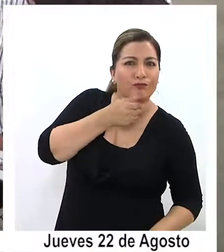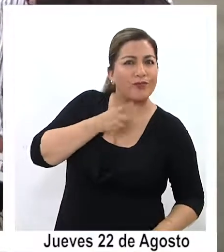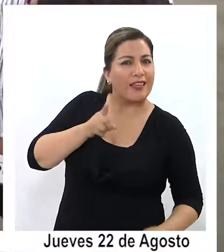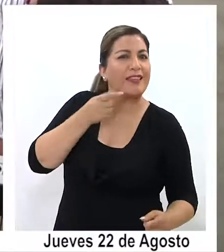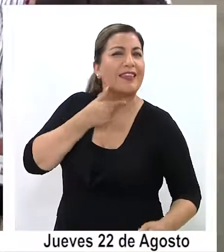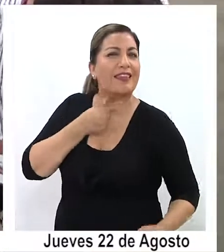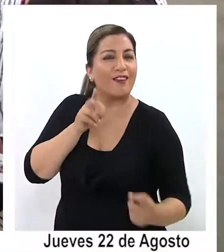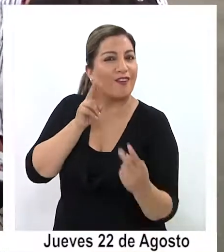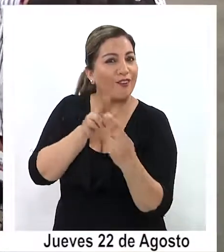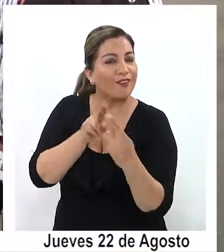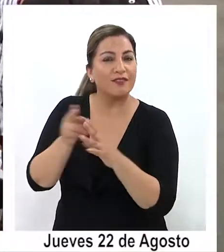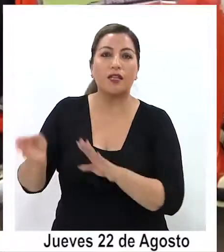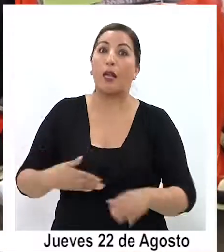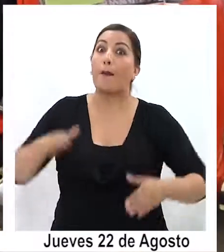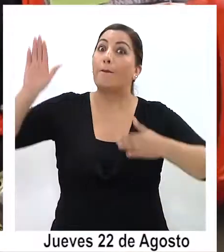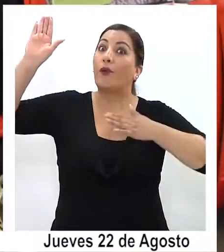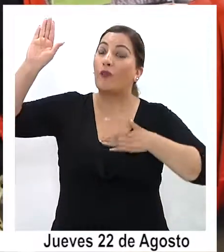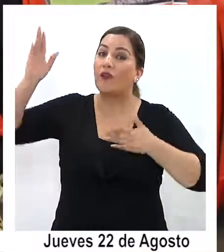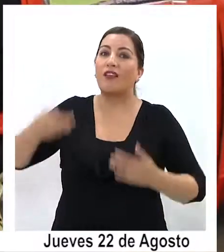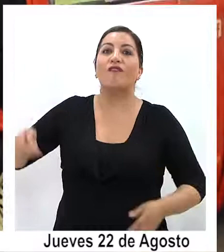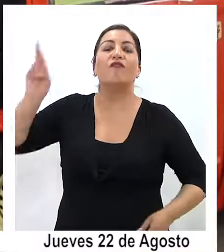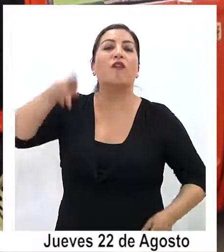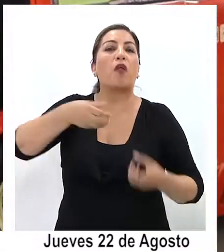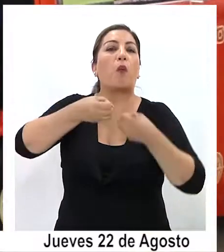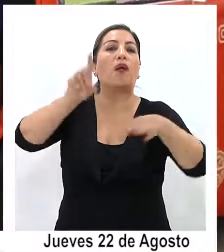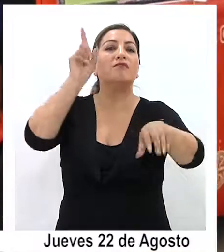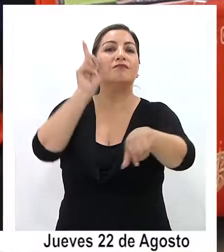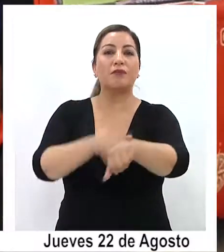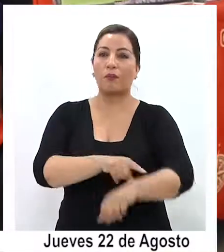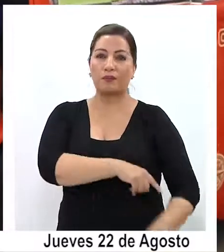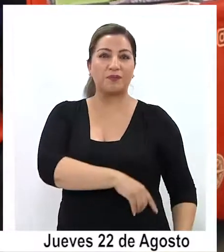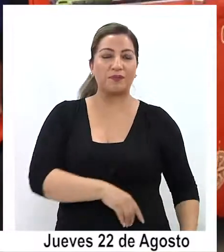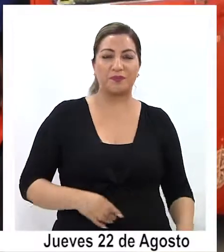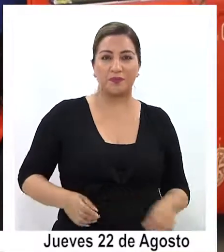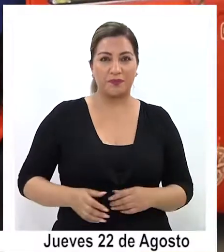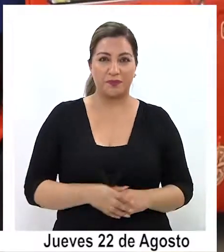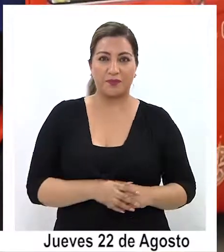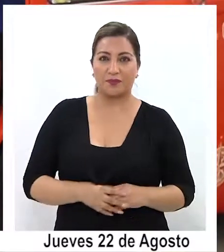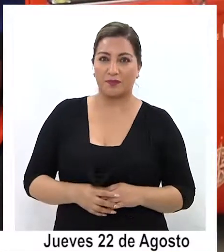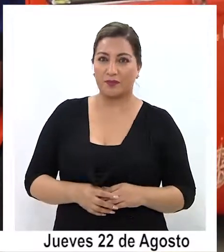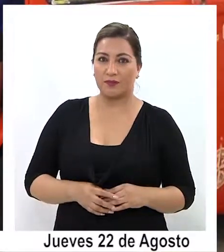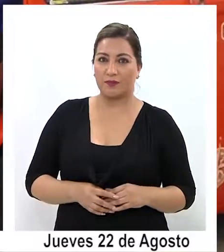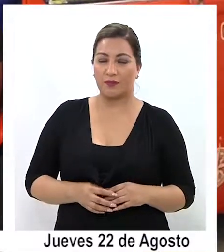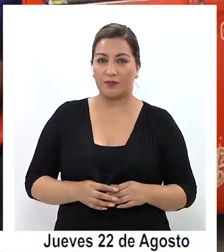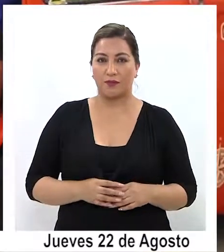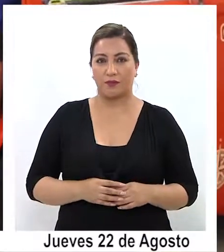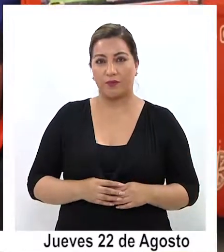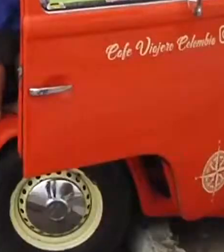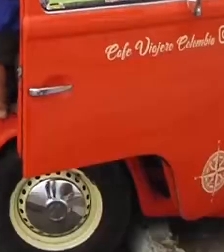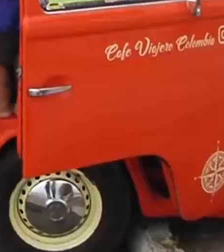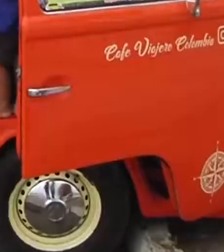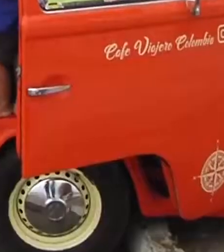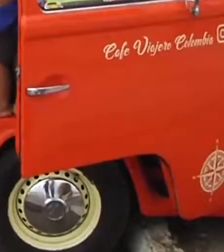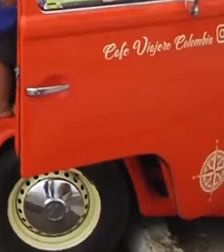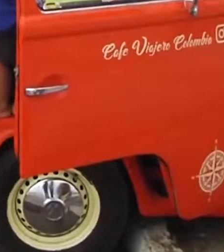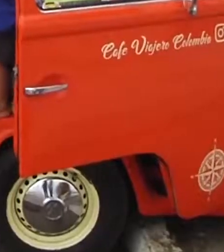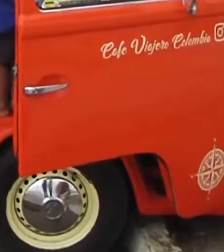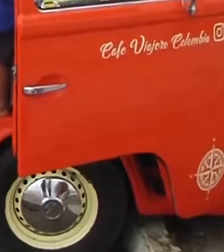recuerdo y que prometen volver en cualquier momento. ¡Gracias! ¡Gracias!